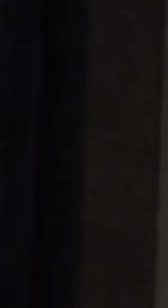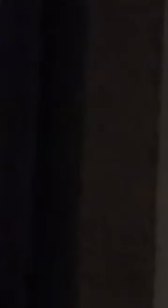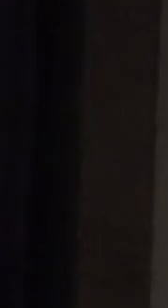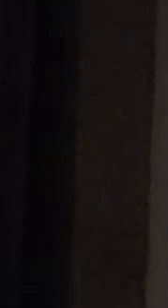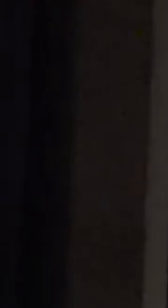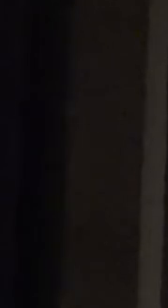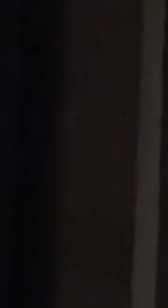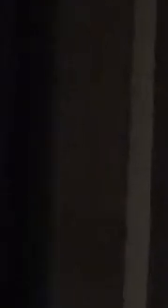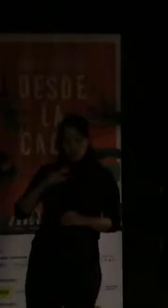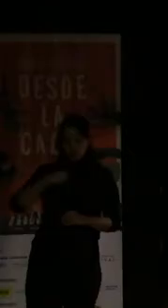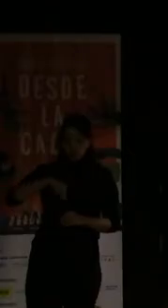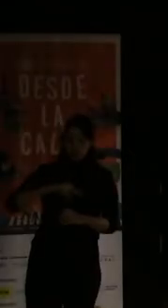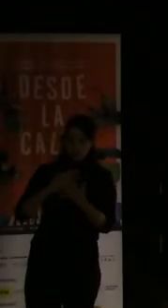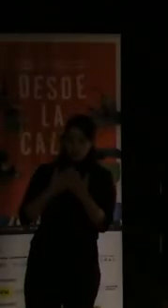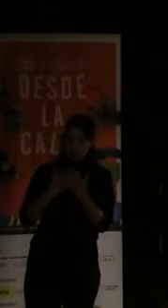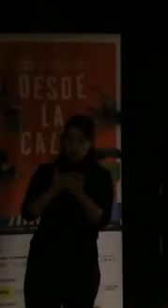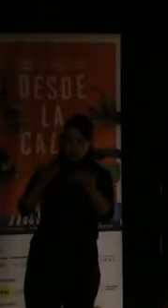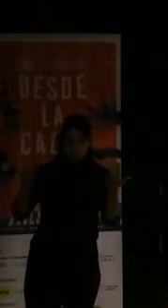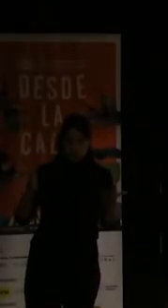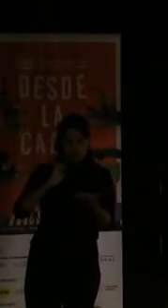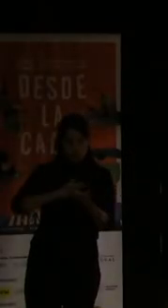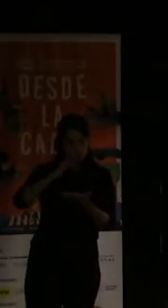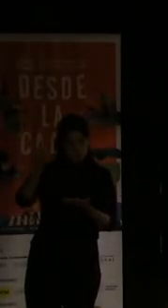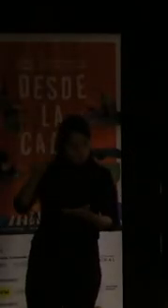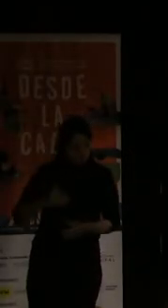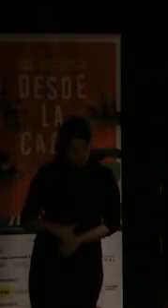esperándolos con los brazos abiertos muchas gracias